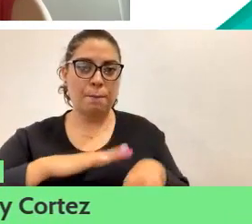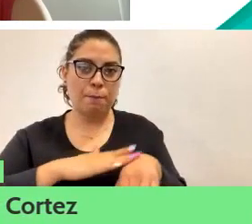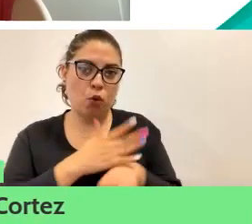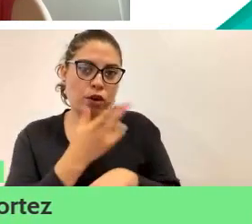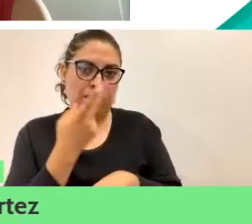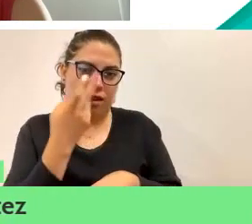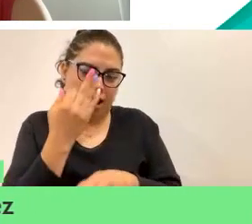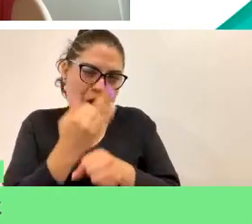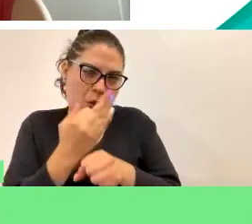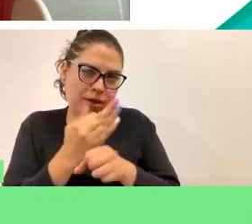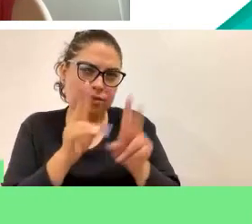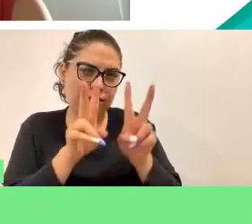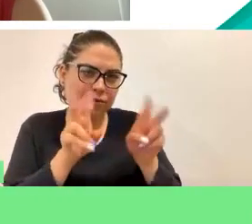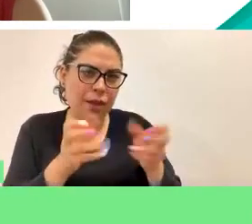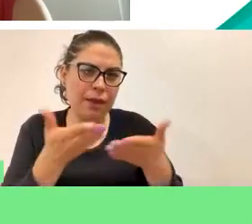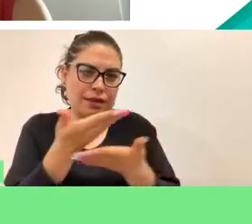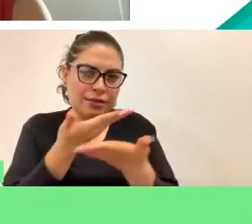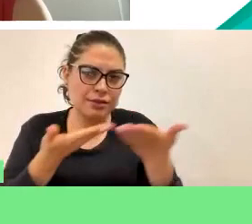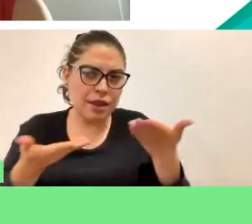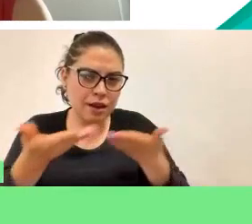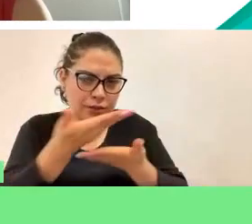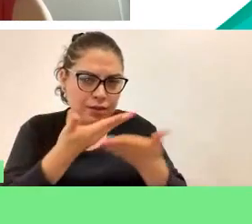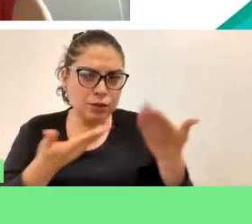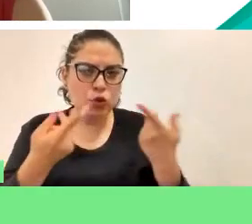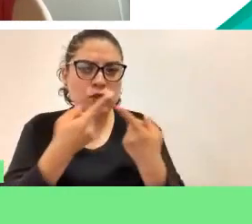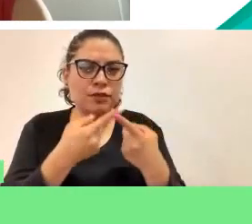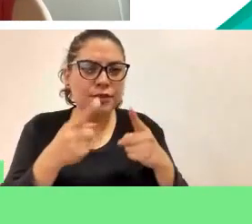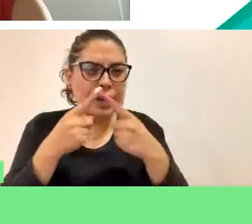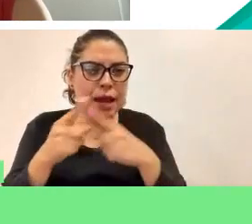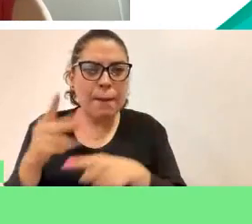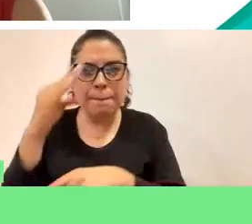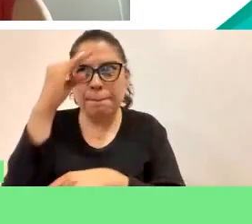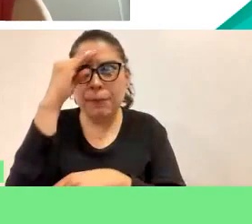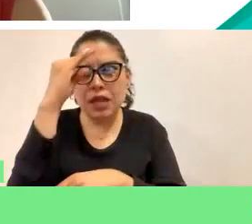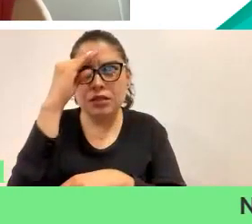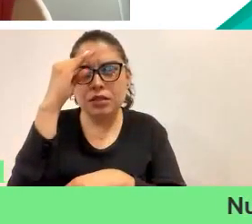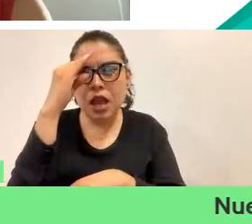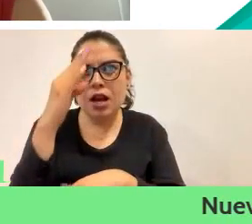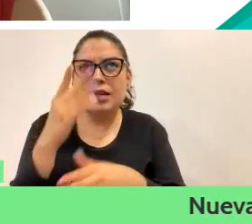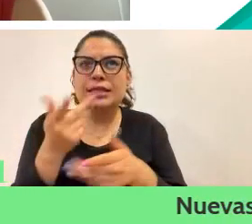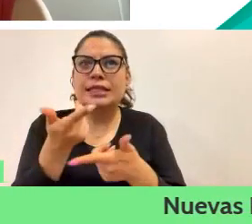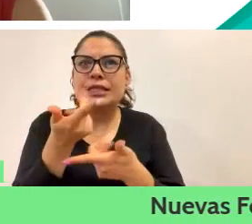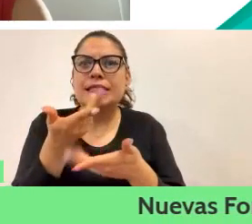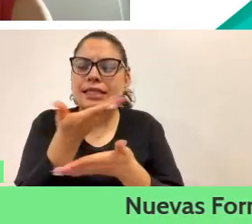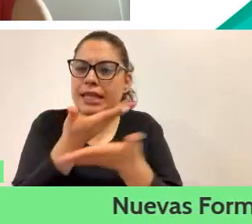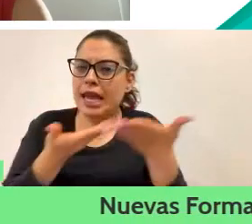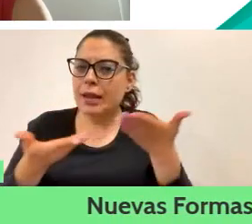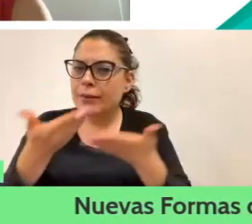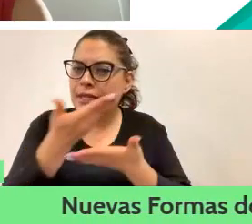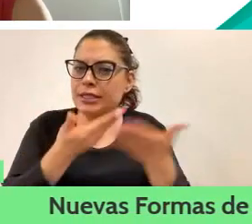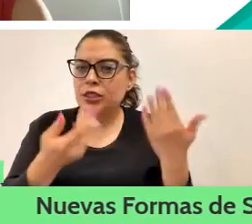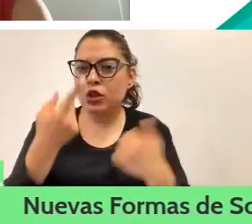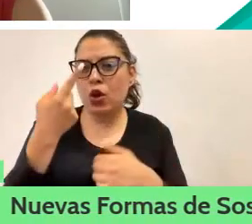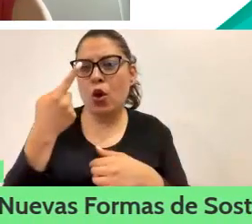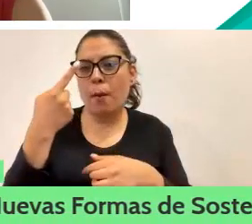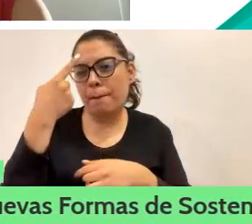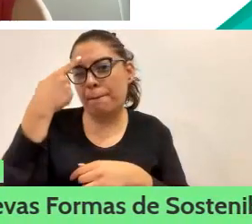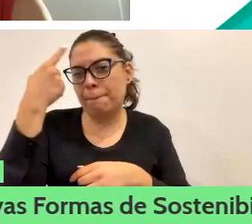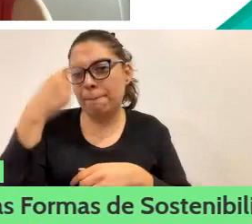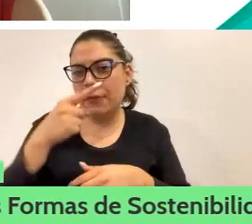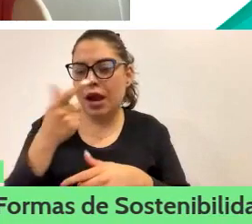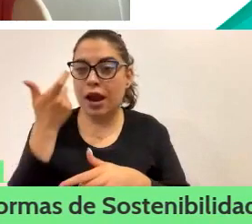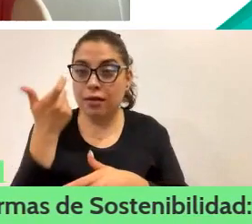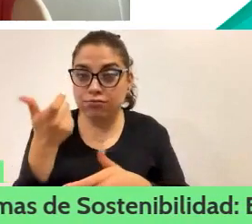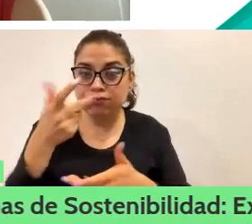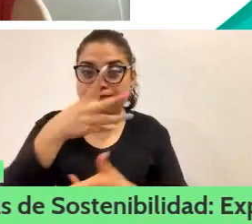servicios o pensando en repensar cuáles serían los servicios de sostenibilidad, en que tomás temas